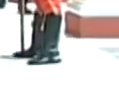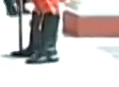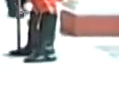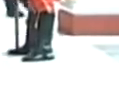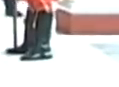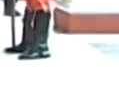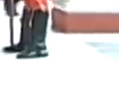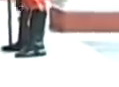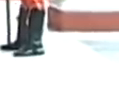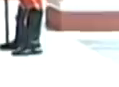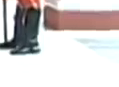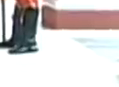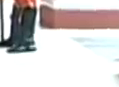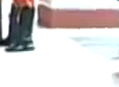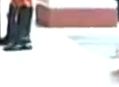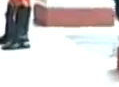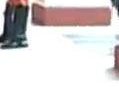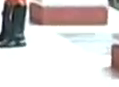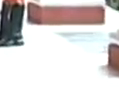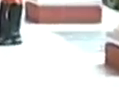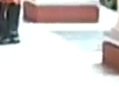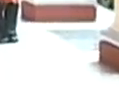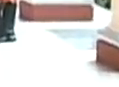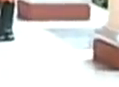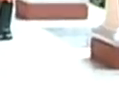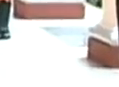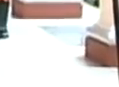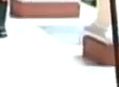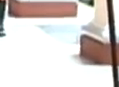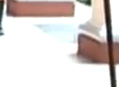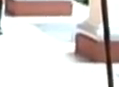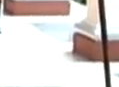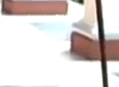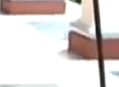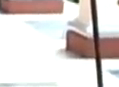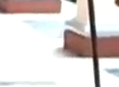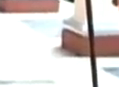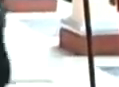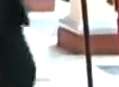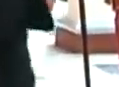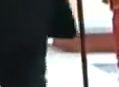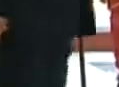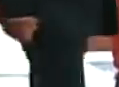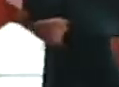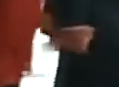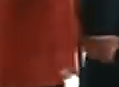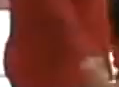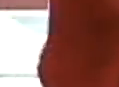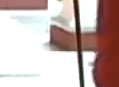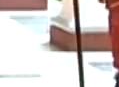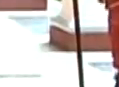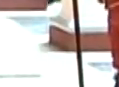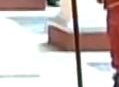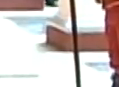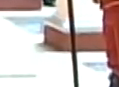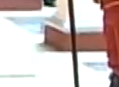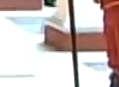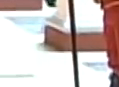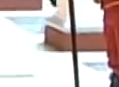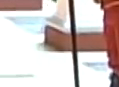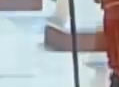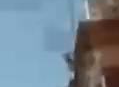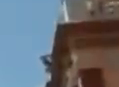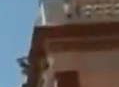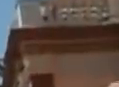aprobada por unanimidad por la Asamblea Nacional Constituyente, la ley antibloqueo para el desarrollo nacional es presentada ante el Consejo